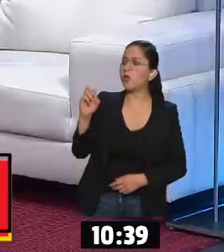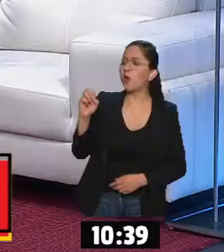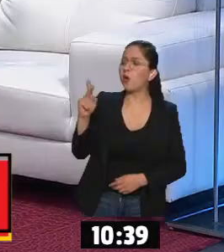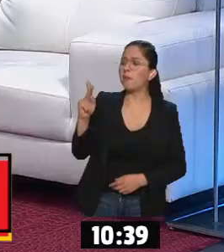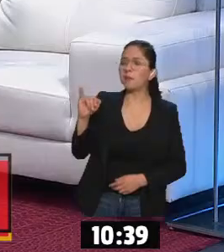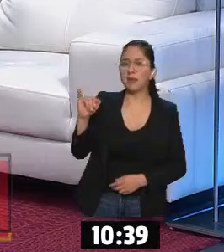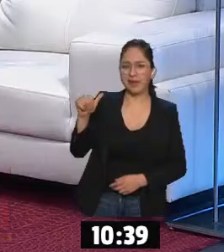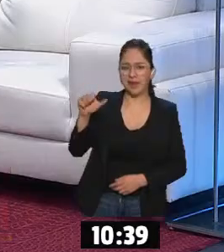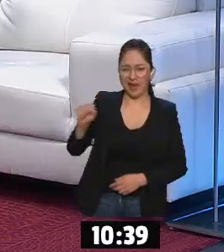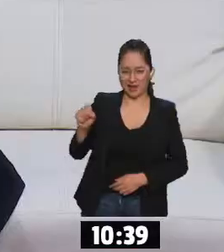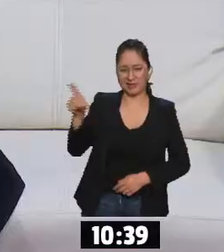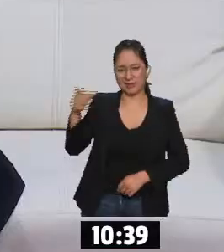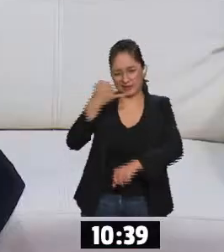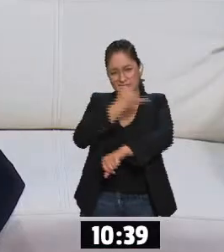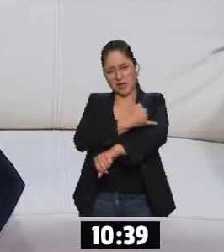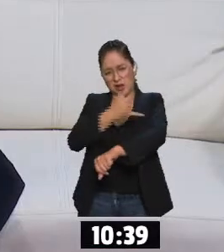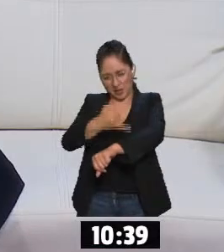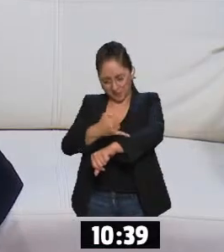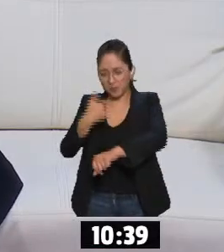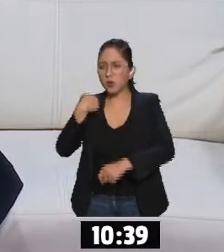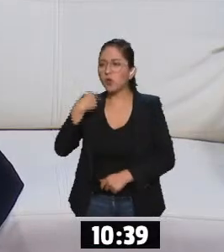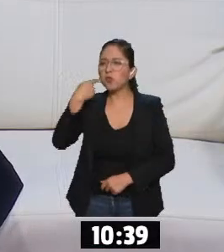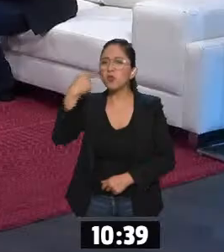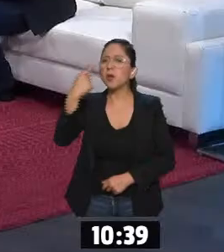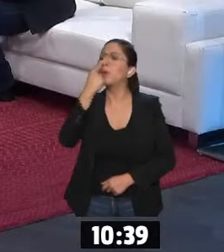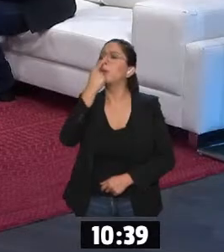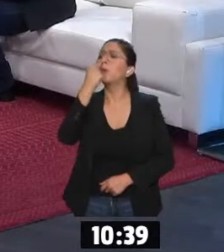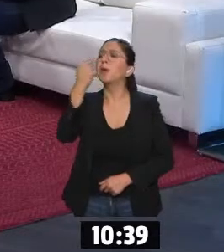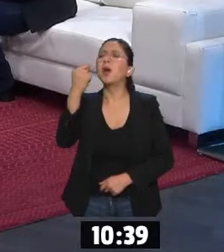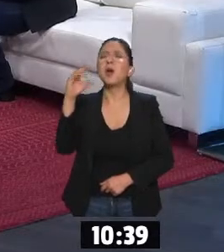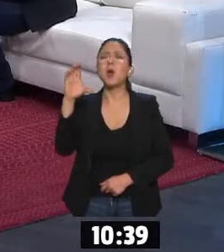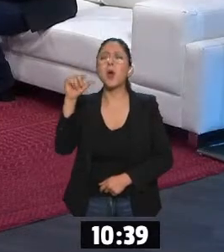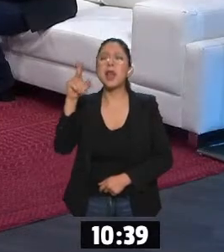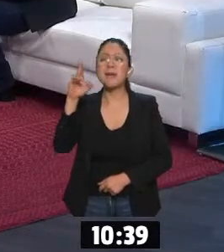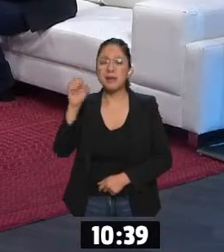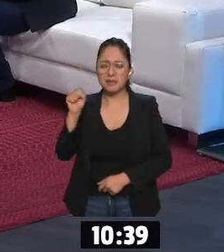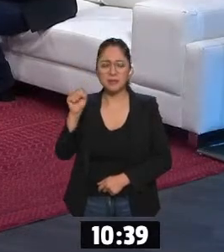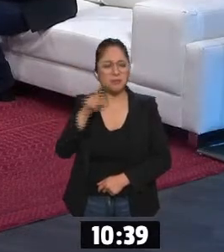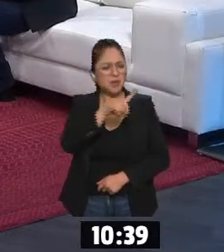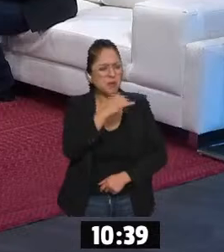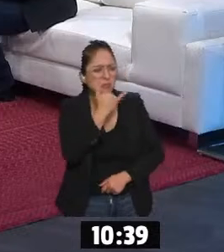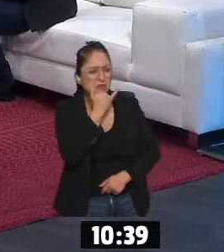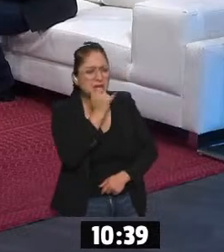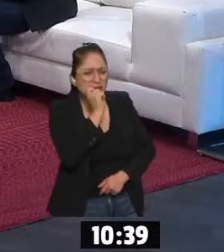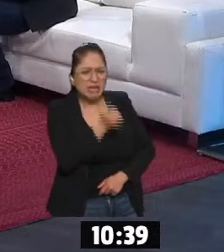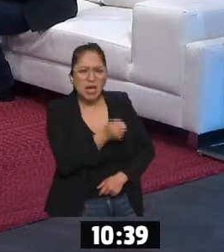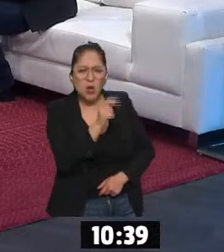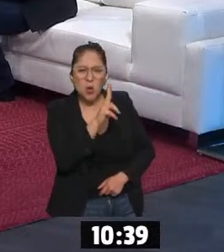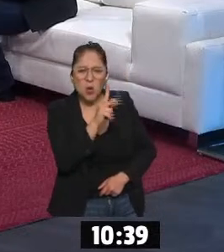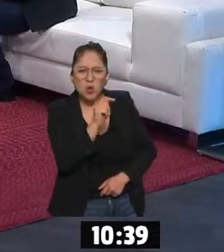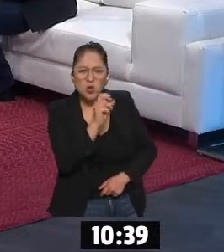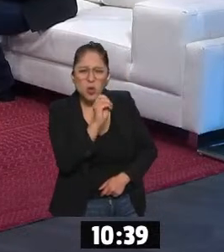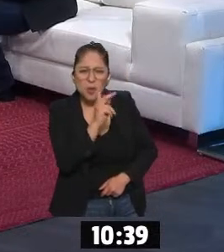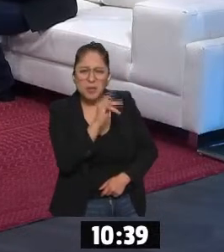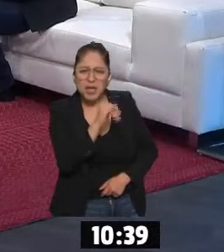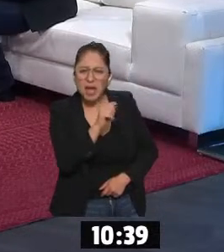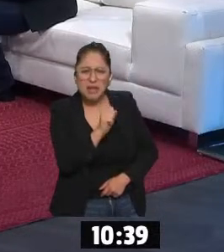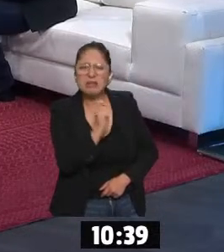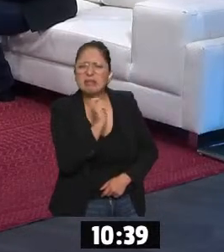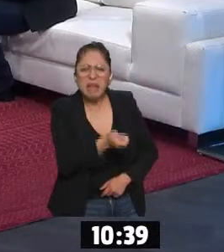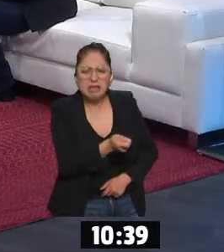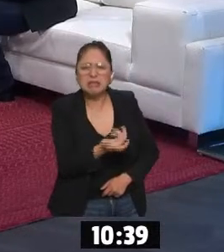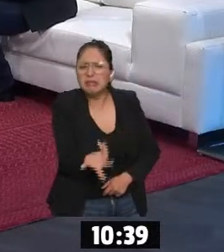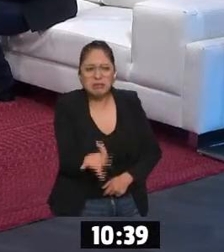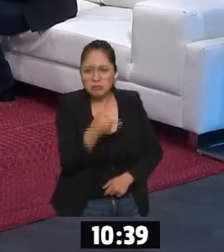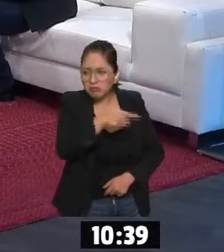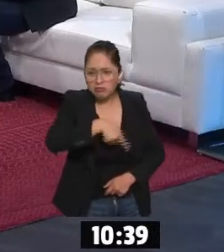gente como yo y otros nos lo sabemos. Haz de cuenta que es un faro, igual que son centros culturales, pero también deportivos, que